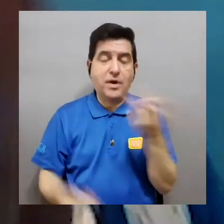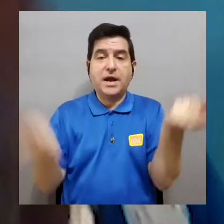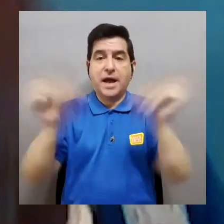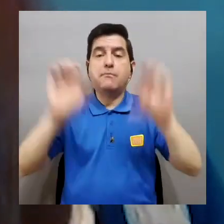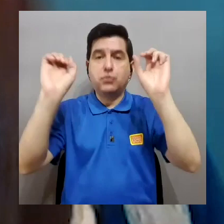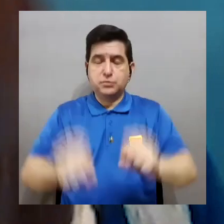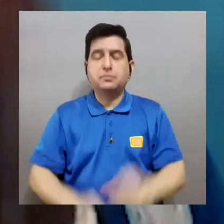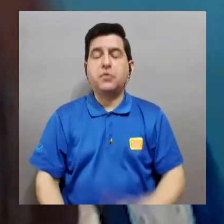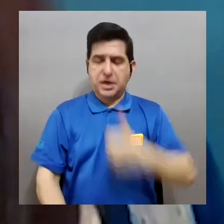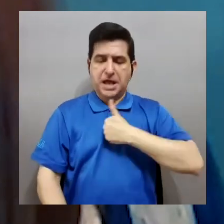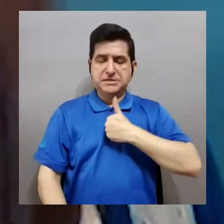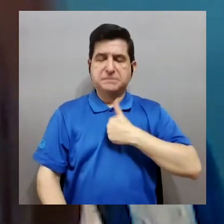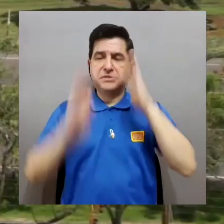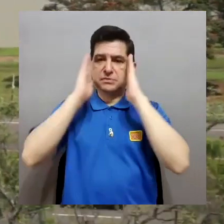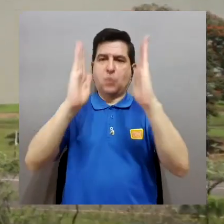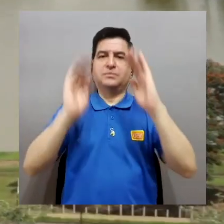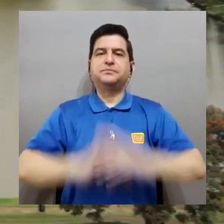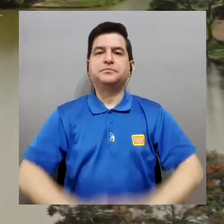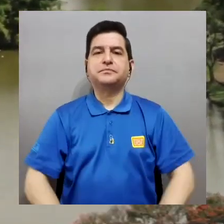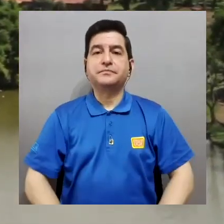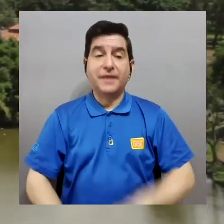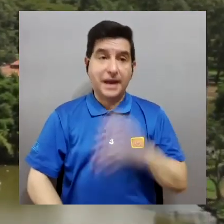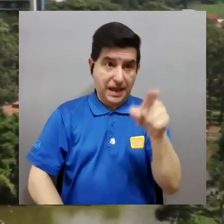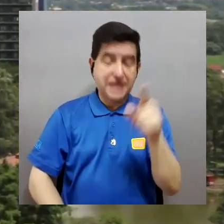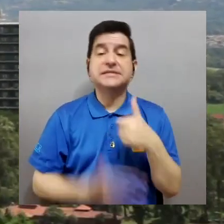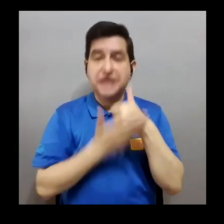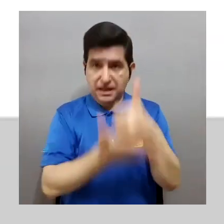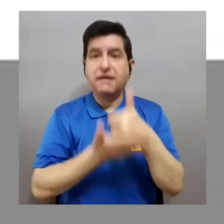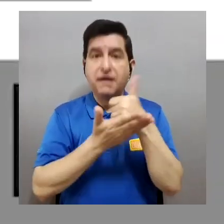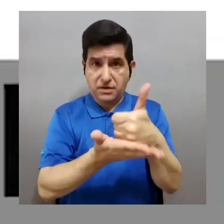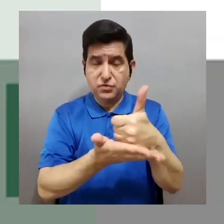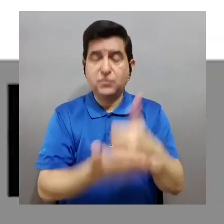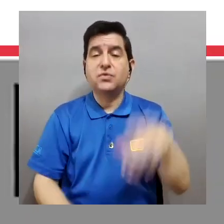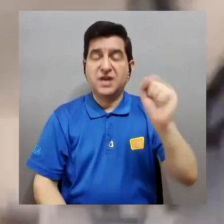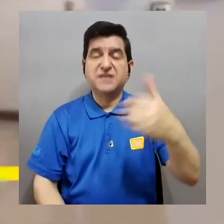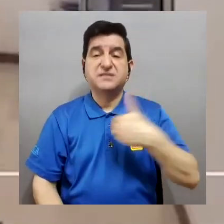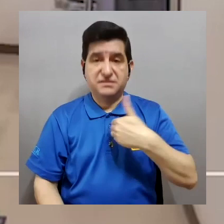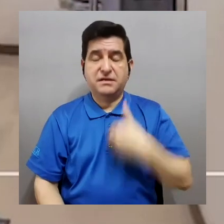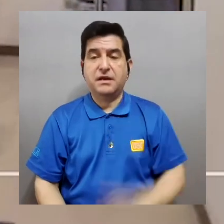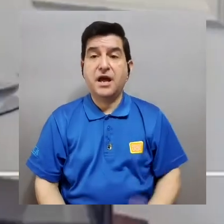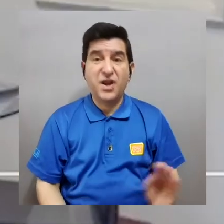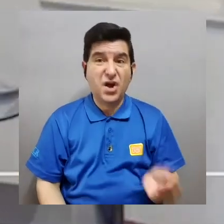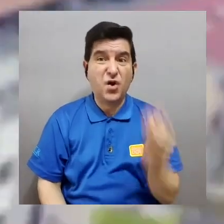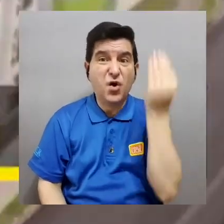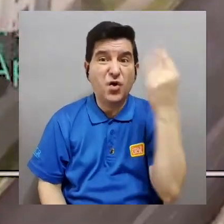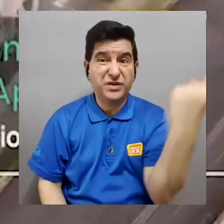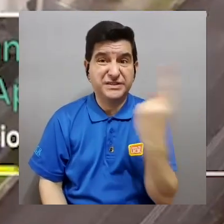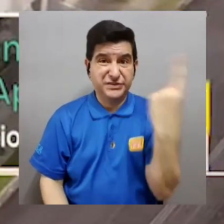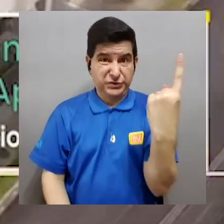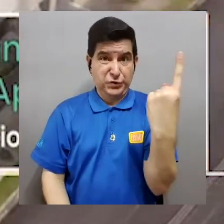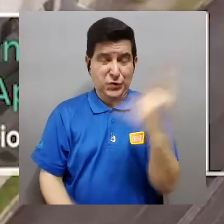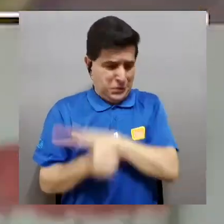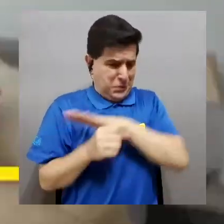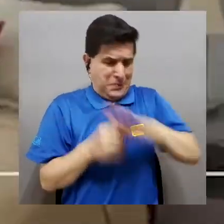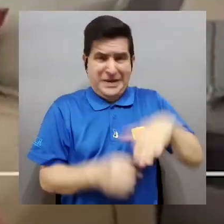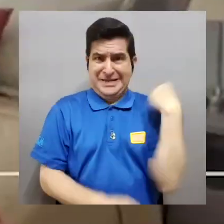ambos casos que se puedan valer por sí mismos. Entonces, eso en subsidios, eso es lo que tenemos para jóvenes solos,